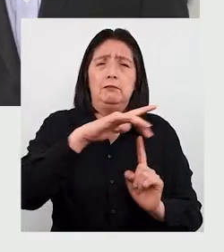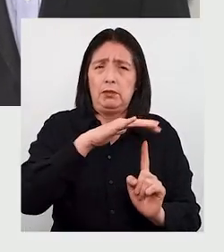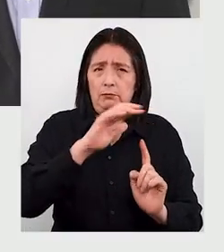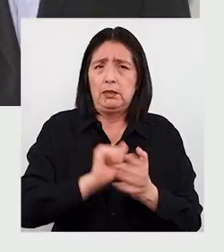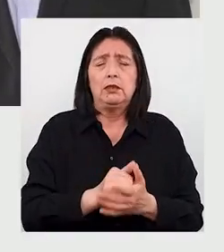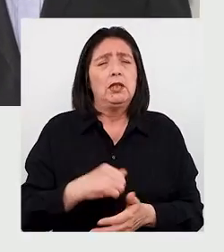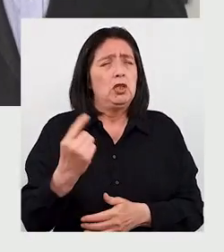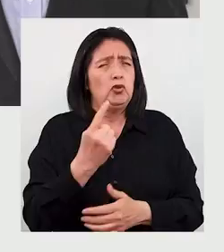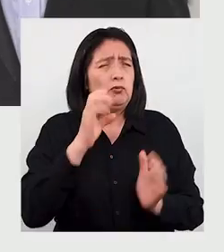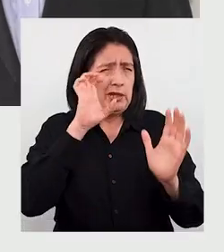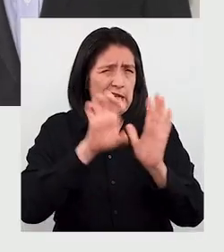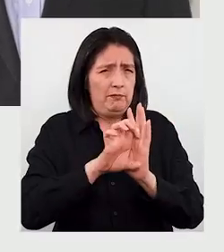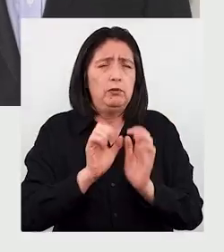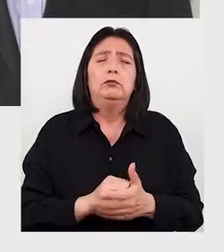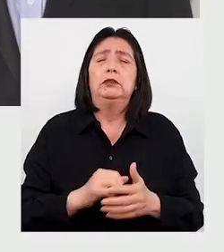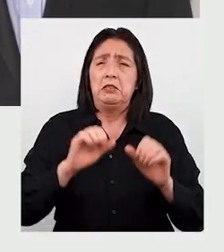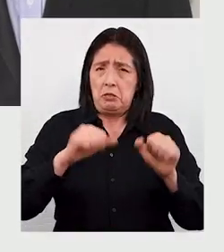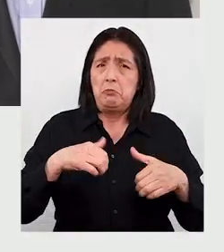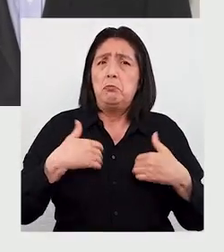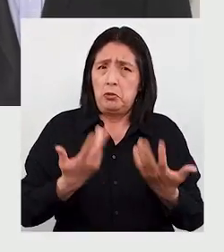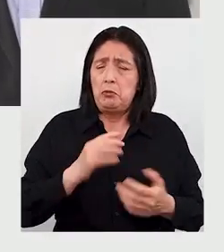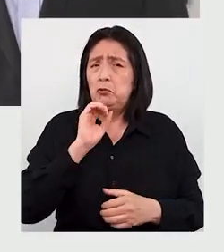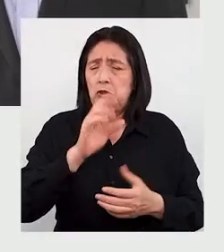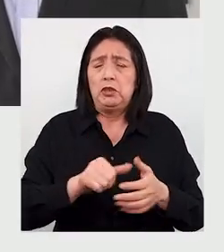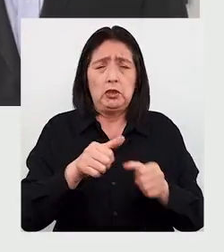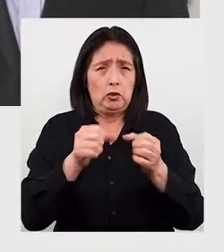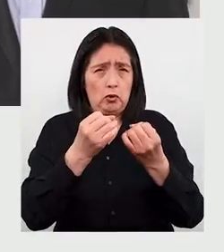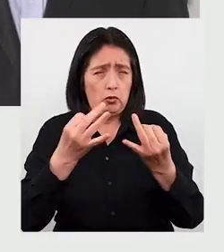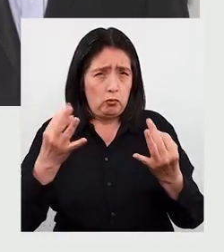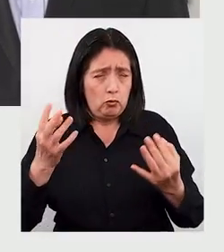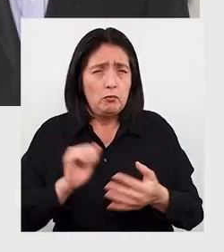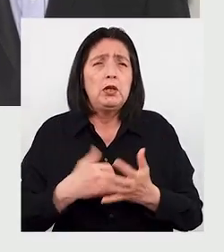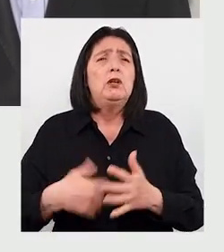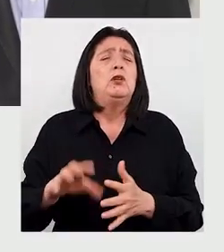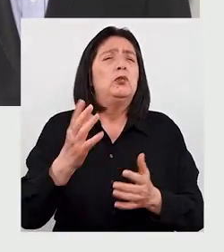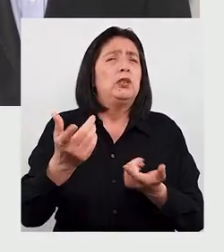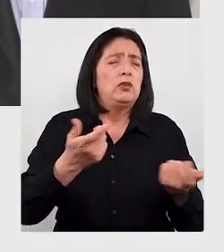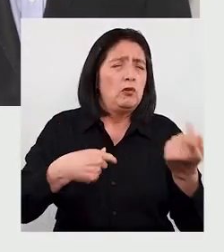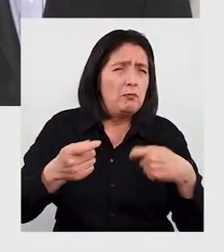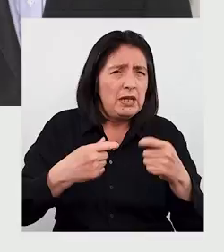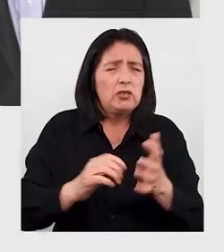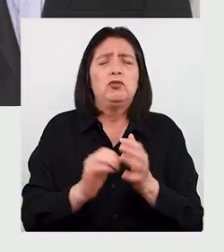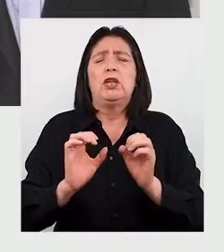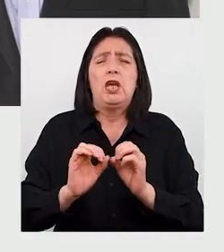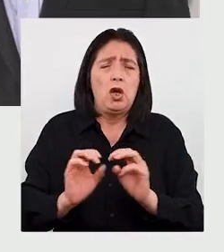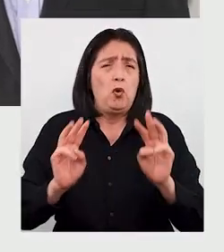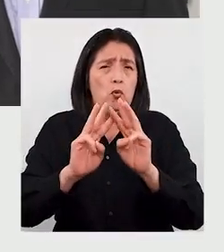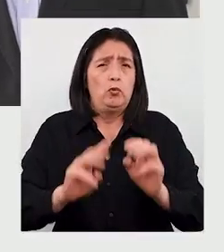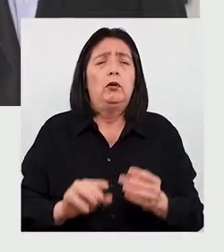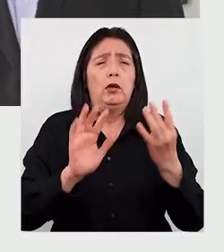ambiente. Solo para dar un ejemplo, podemos comentar que según las cifras del Centro Internacional de Comercio de las Naciones Unidas,